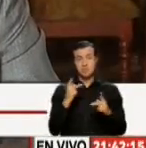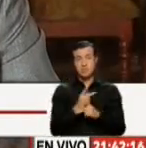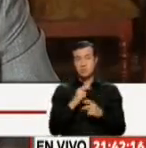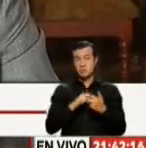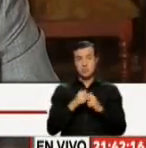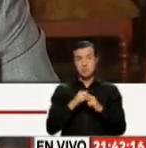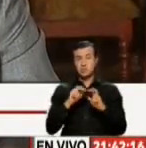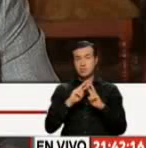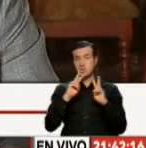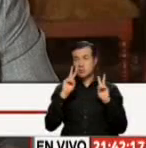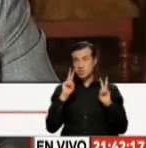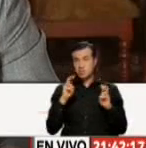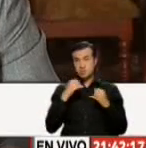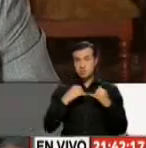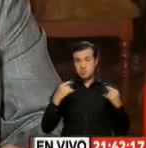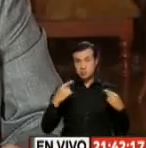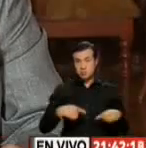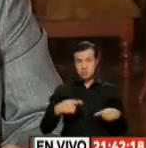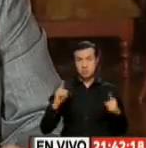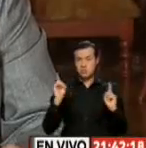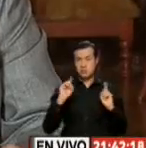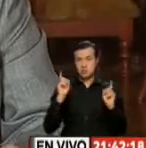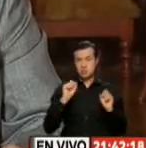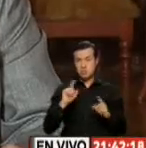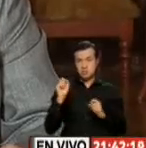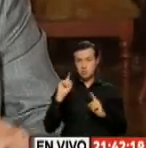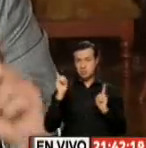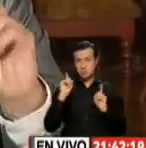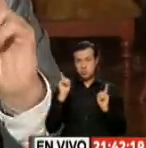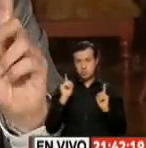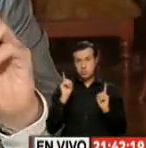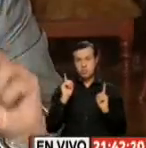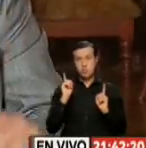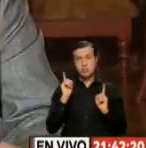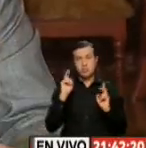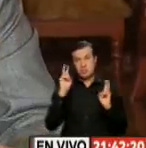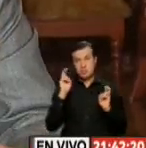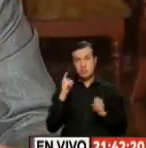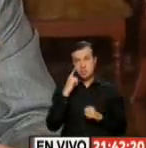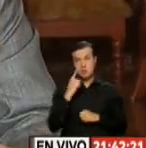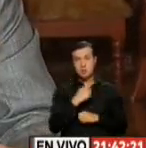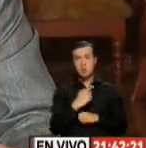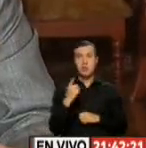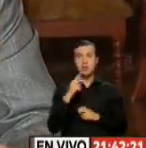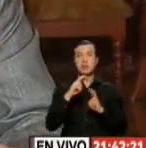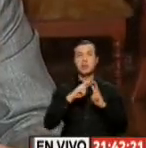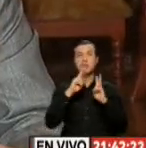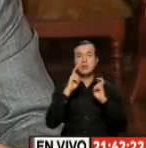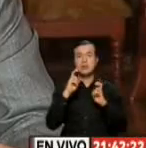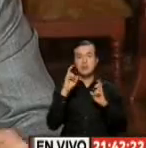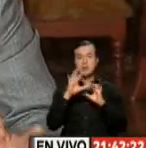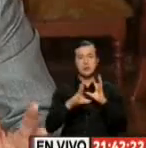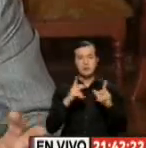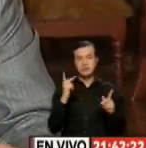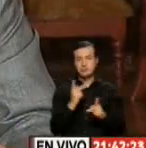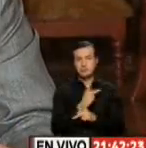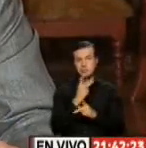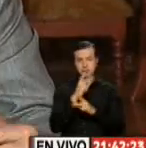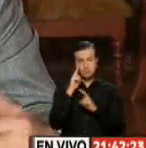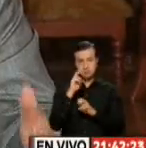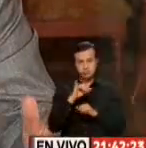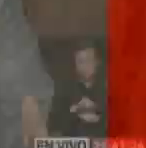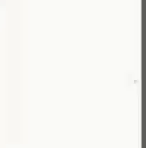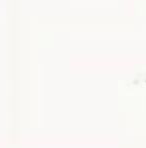nada que ver con el tema fronterizo migratorio. No podría tratarse de un tema de carácter delincuencial, pero estamos